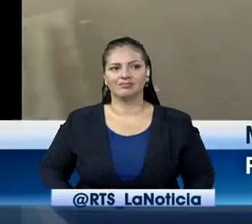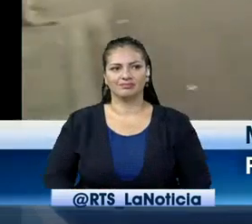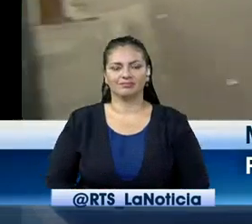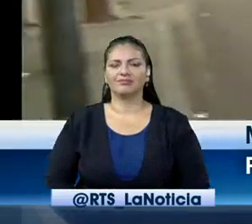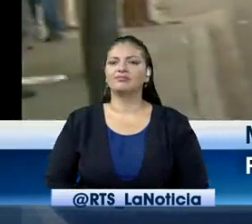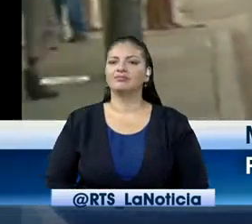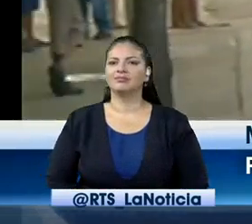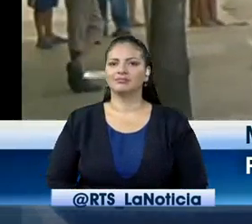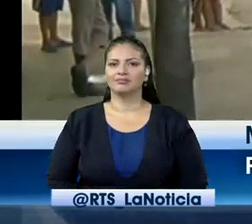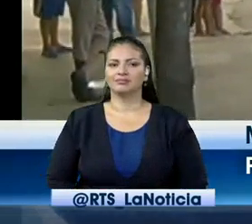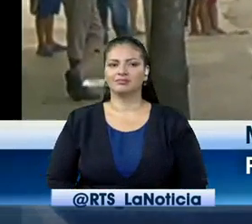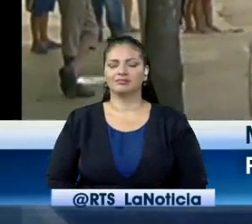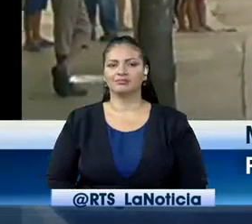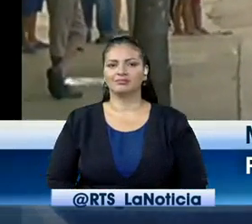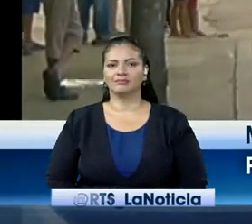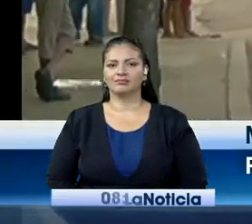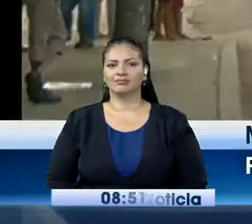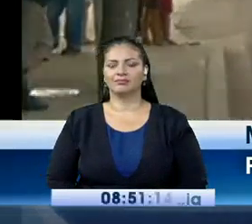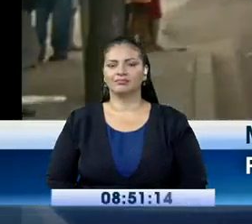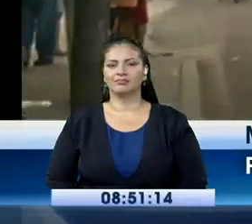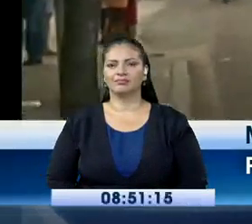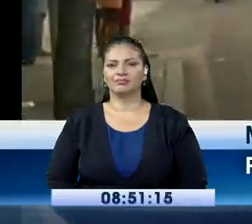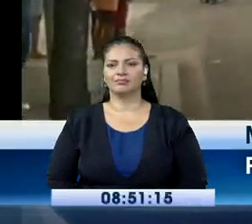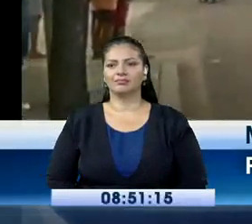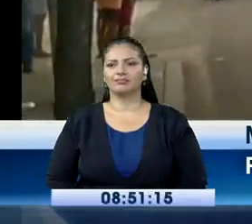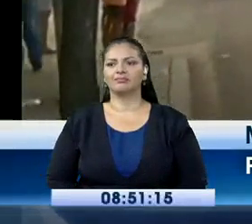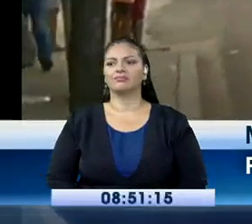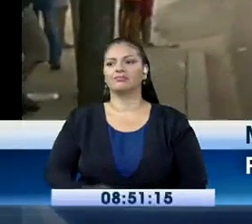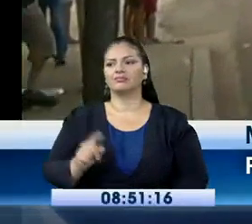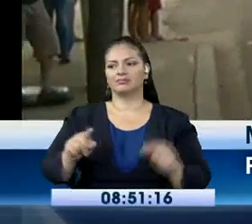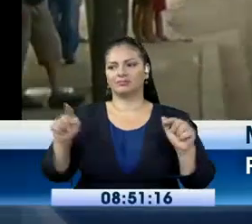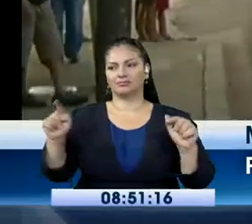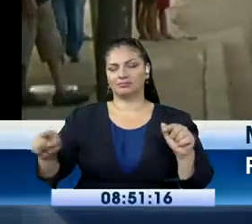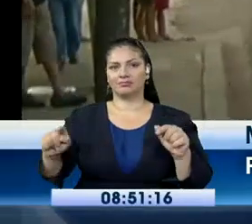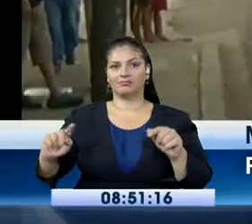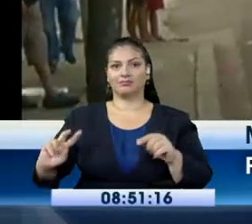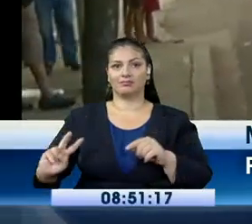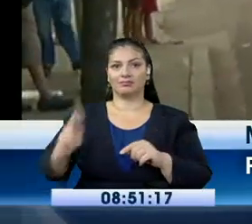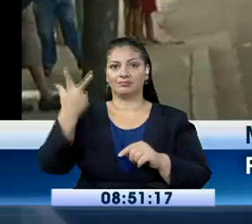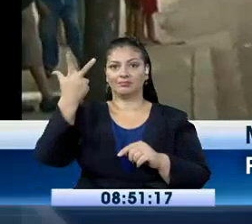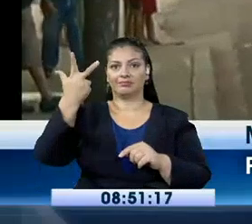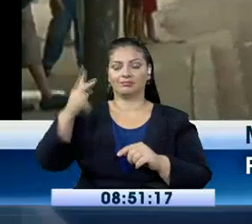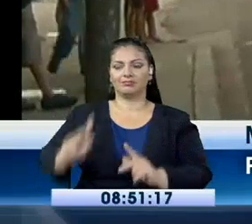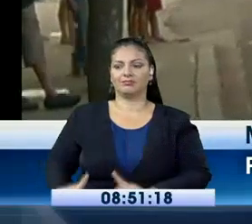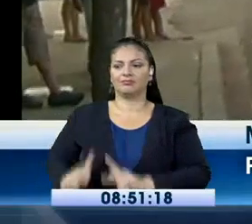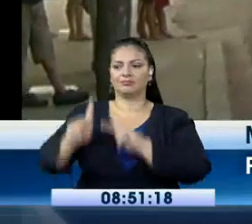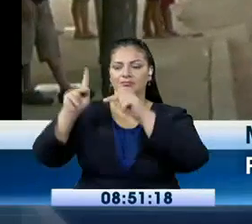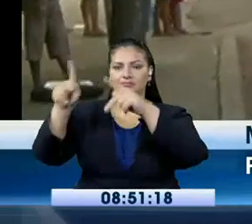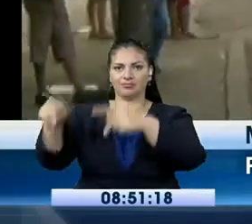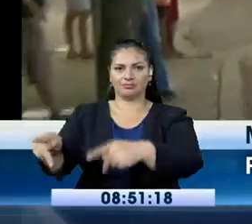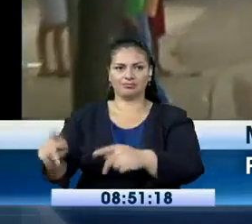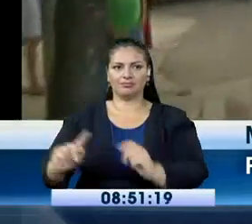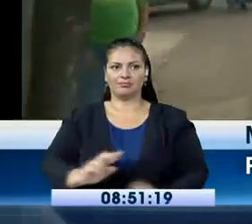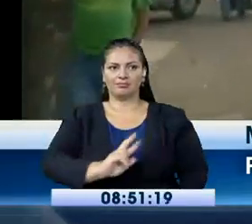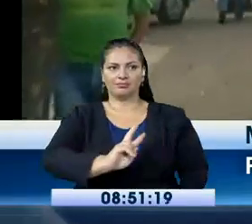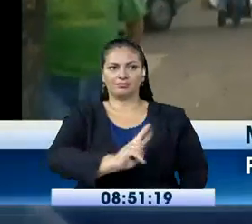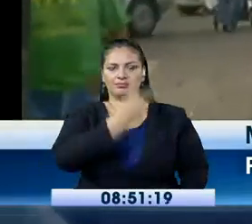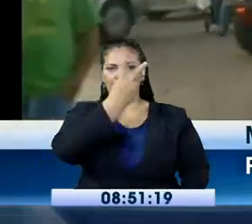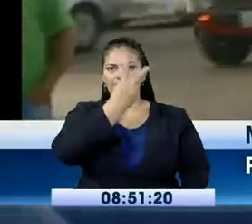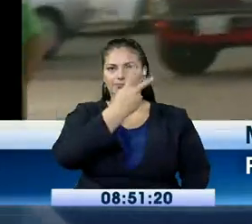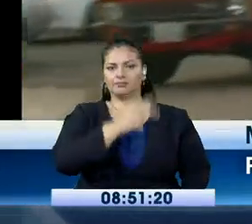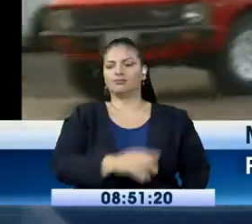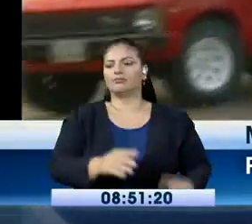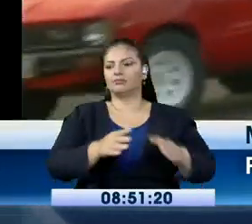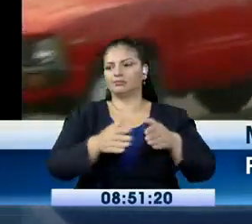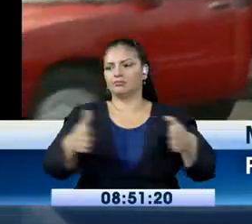precisamente entre el segundo y tercer puente de la vía perimetral viniendo de la 25 de julio